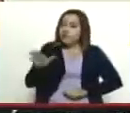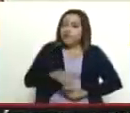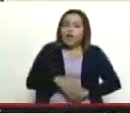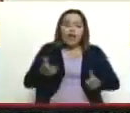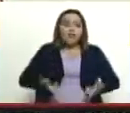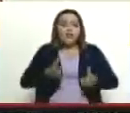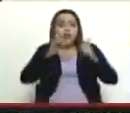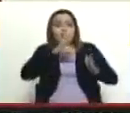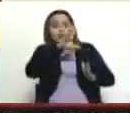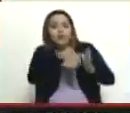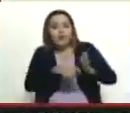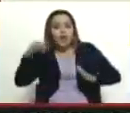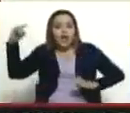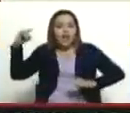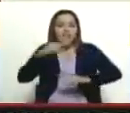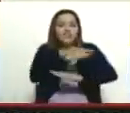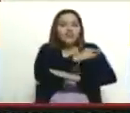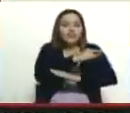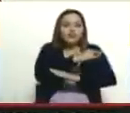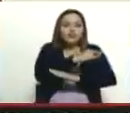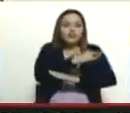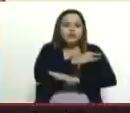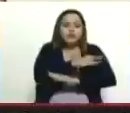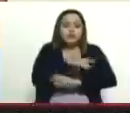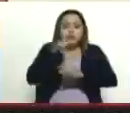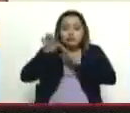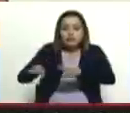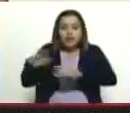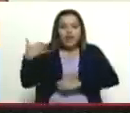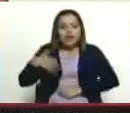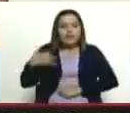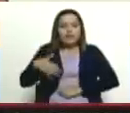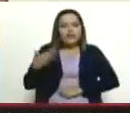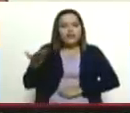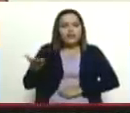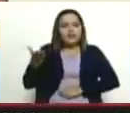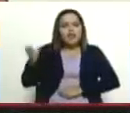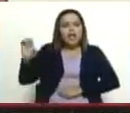autorizaron a robarse el avión de Entrasuro, que está en Argentina.